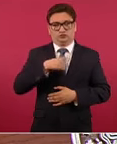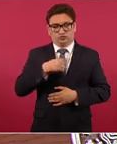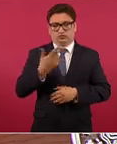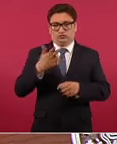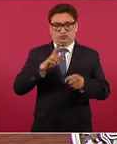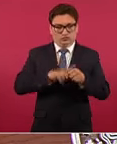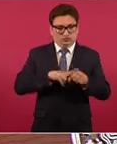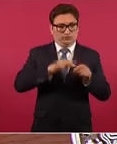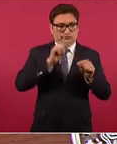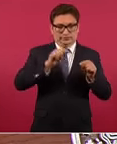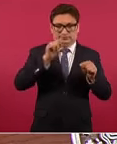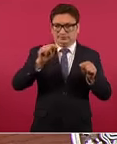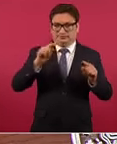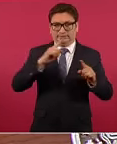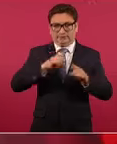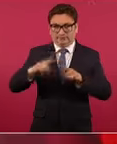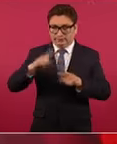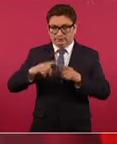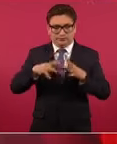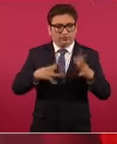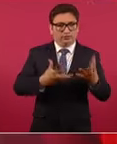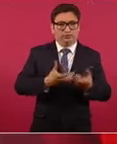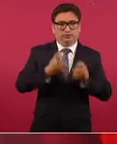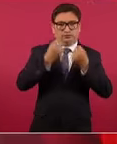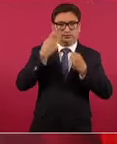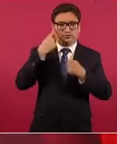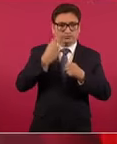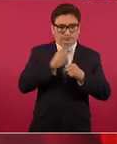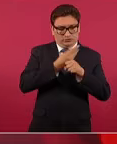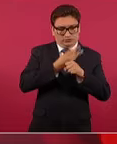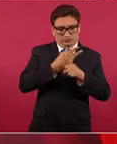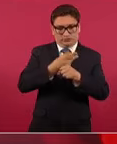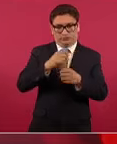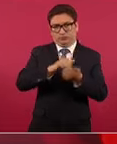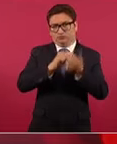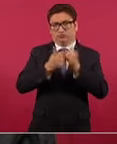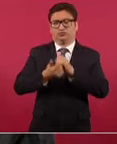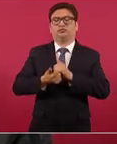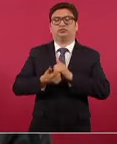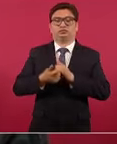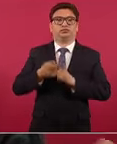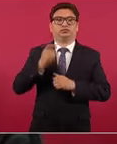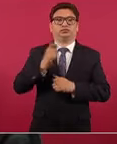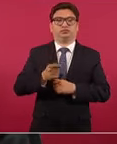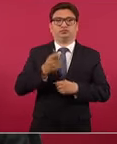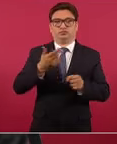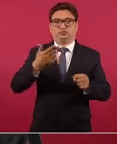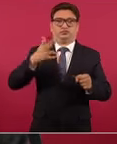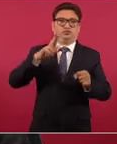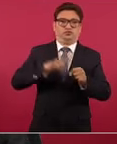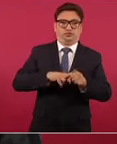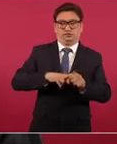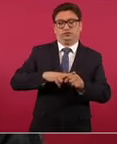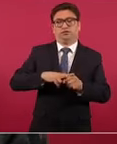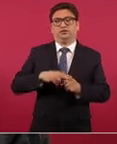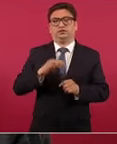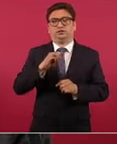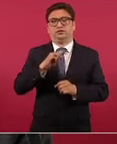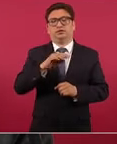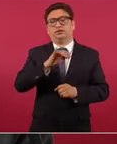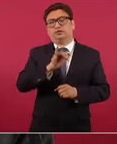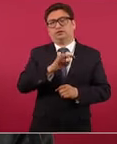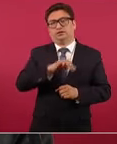hospitales para convertirlos en hospitales y bienestar